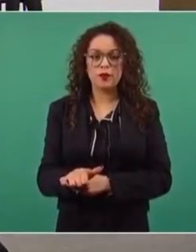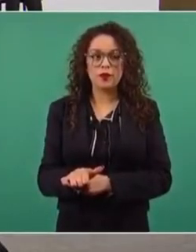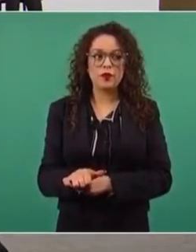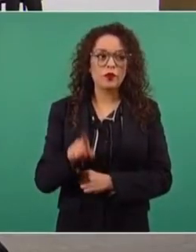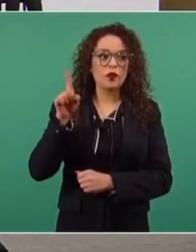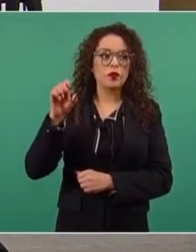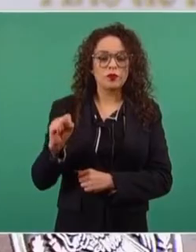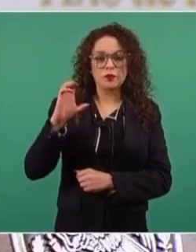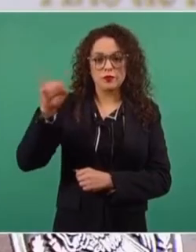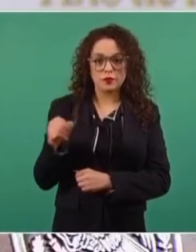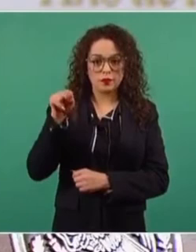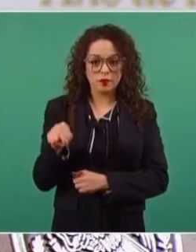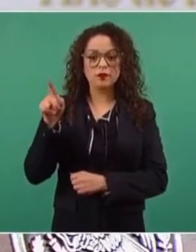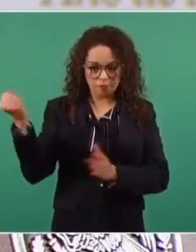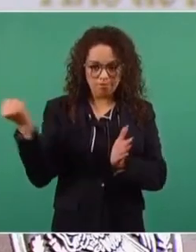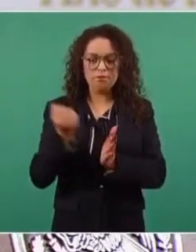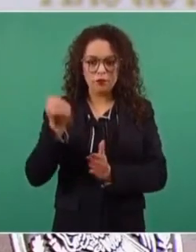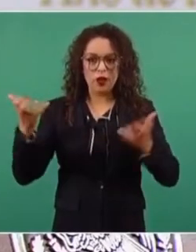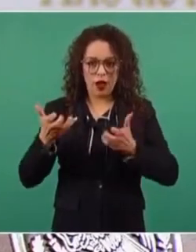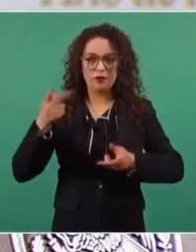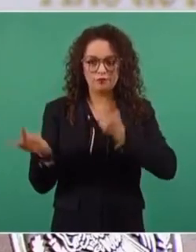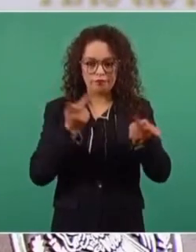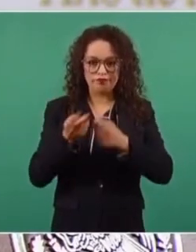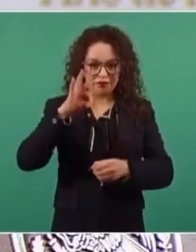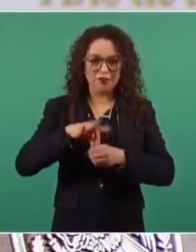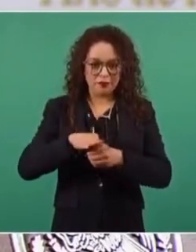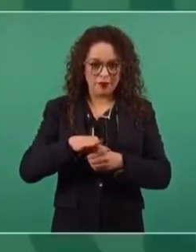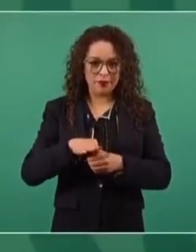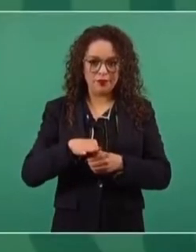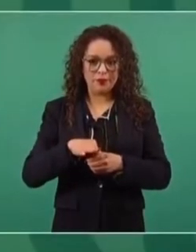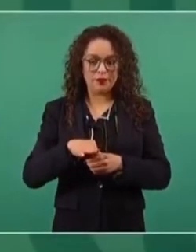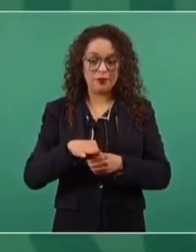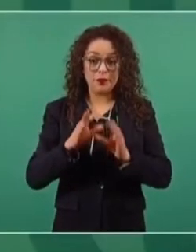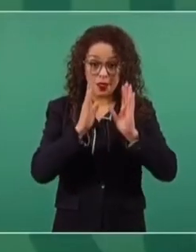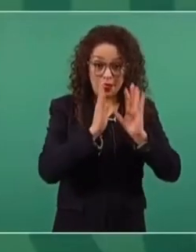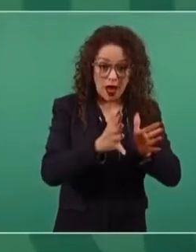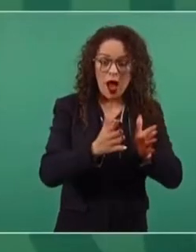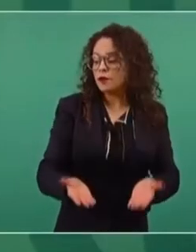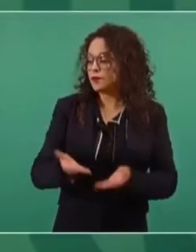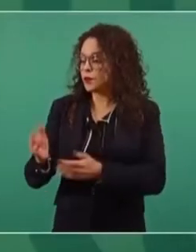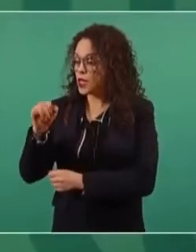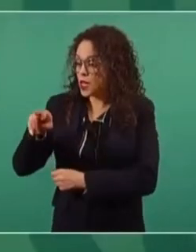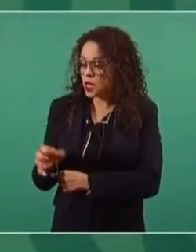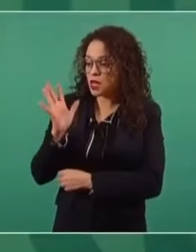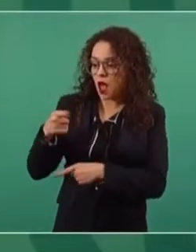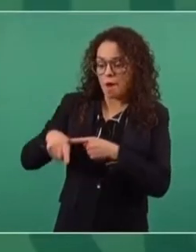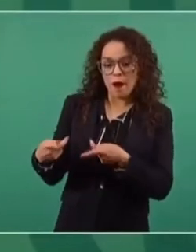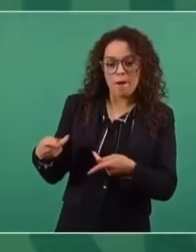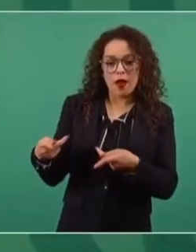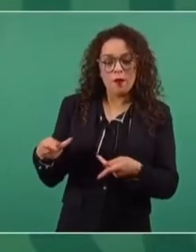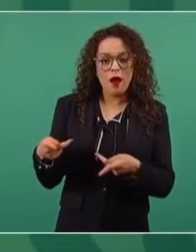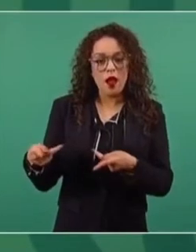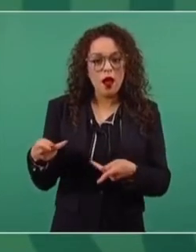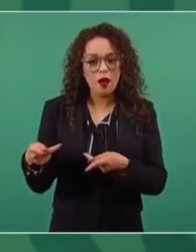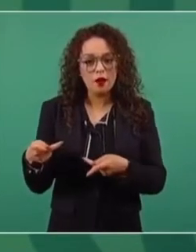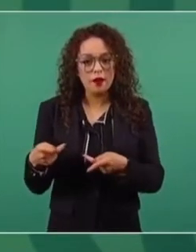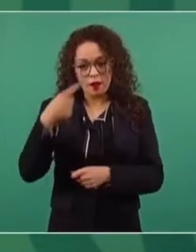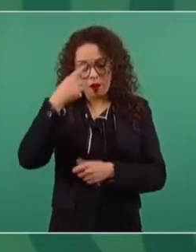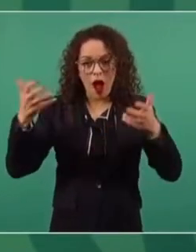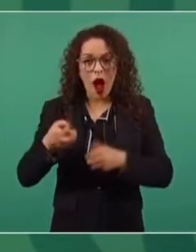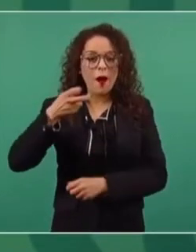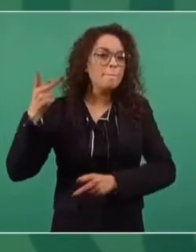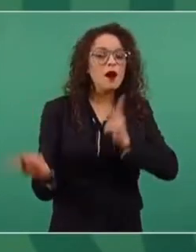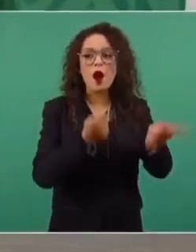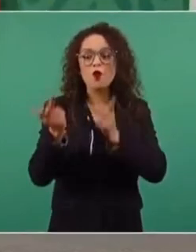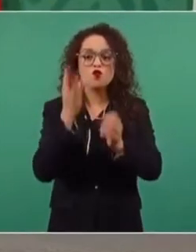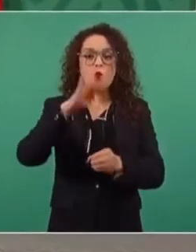la Suprema Corte de Justicia aprobó la realización de la consulta y ya el INE está preparando la celebración de esta